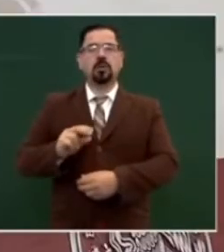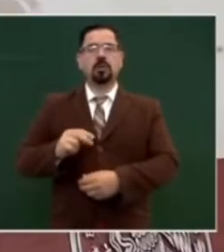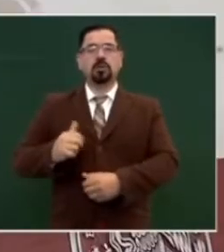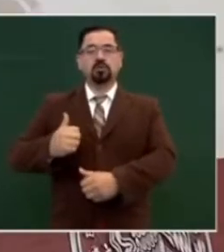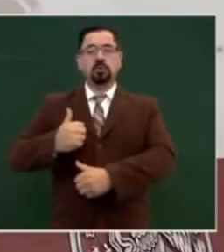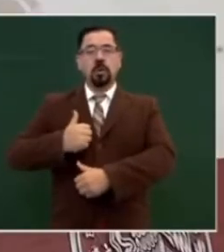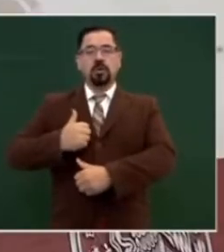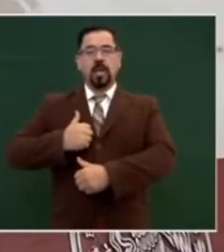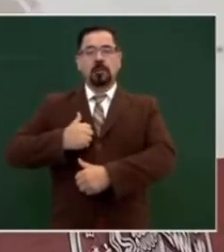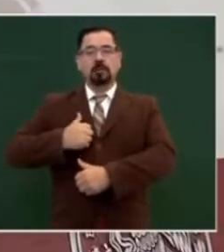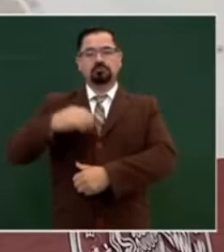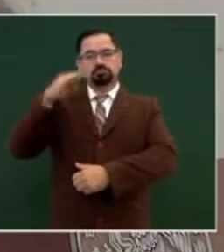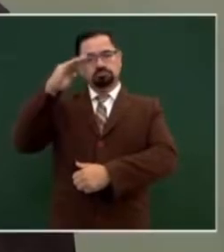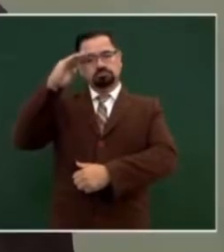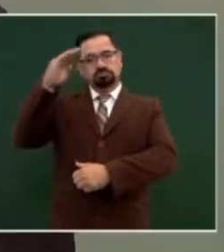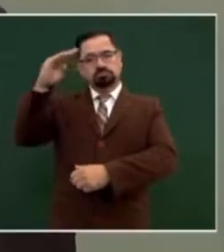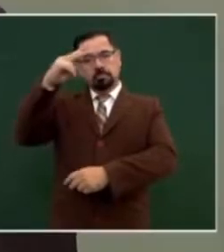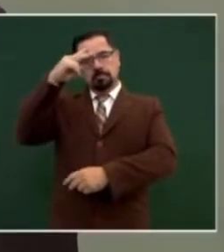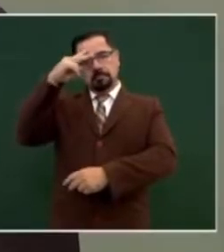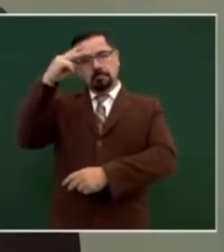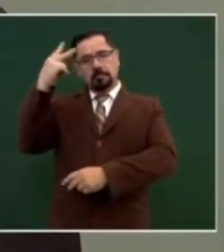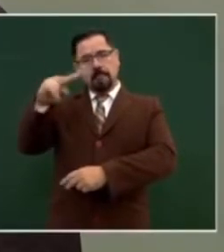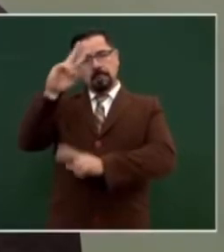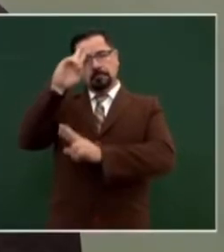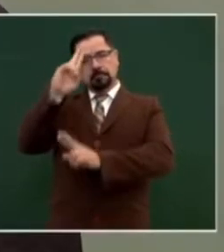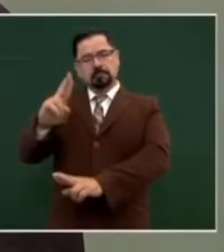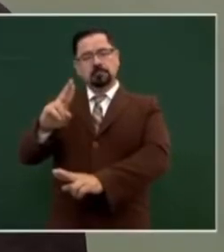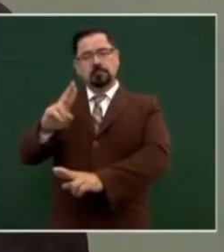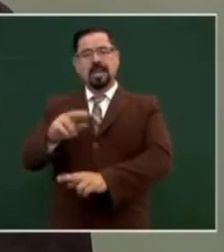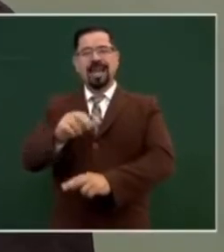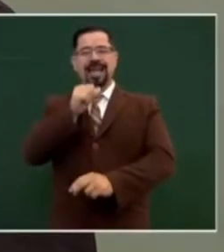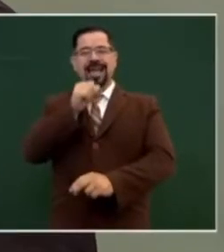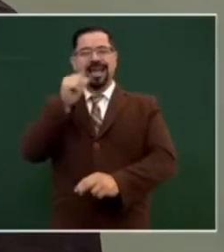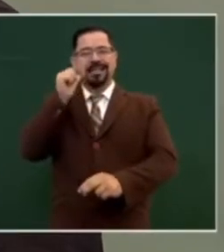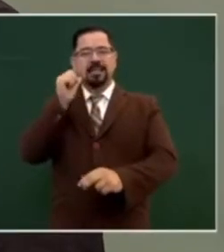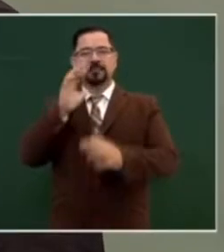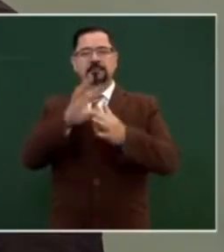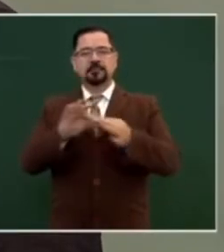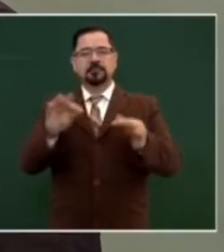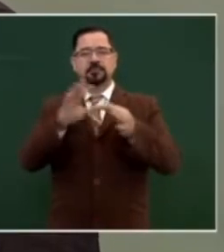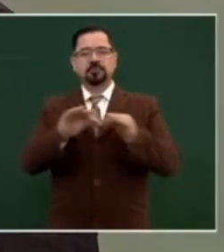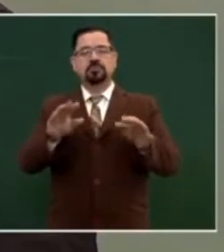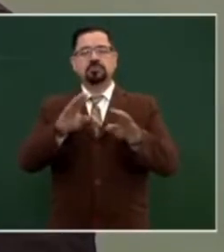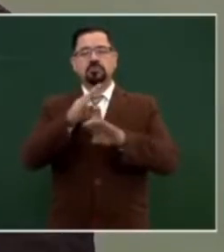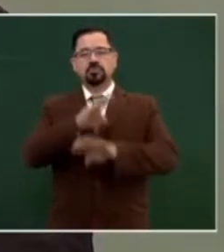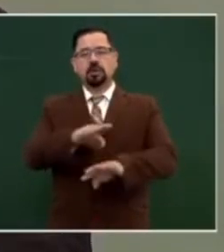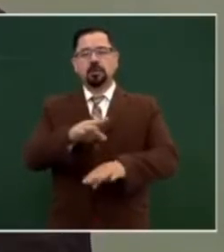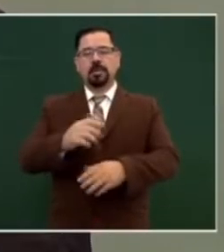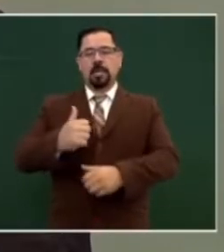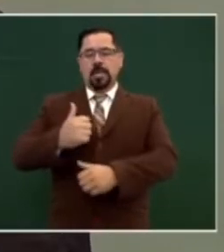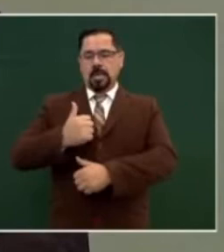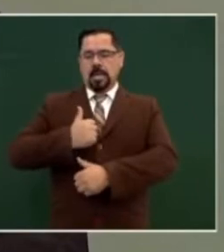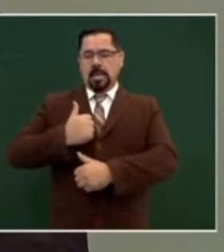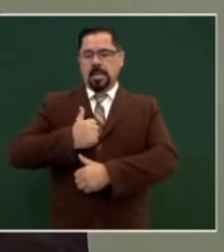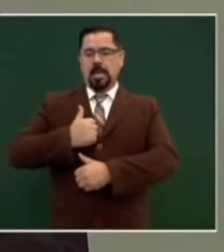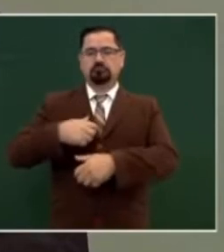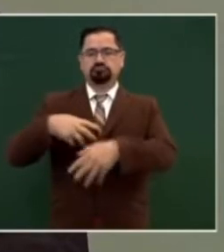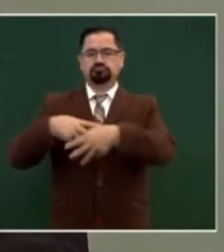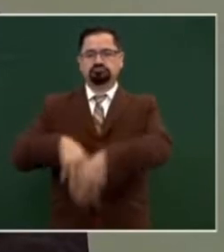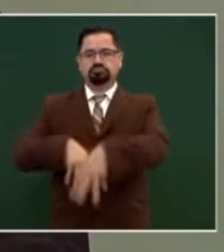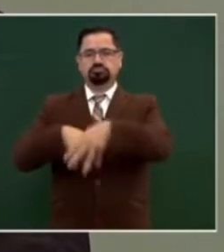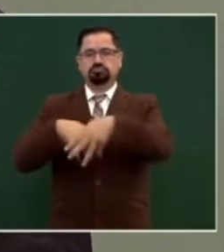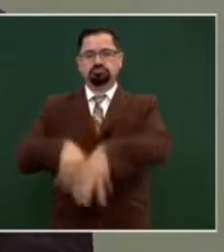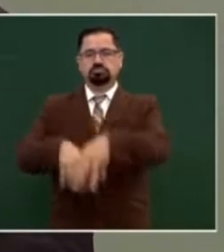méxico ayer habla mayores de su origen revolucionario del ejército nacional del ejército